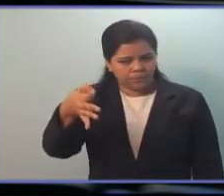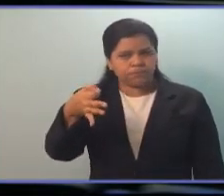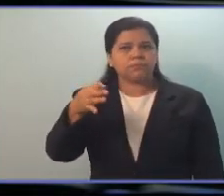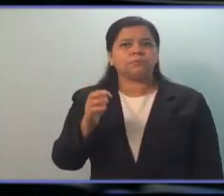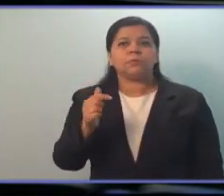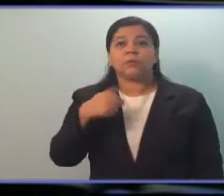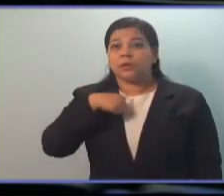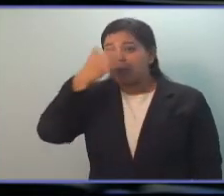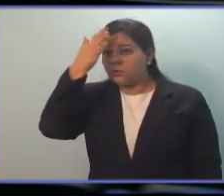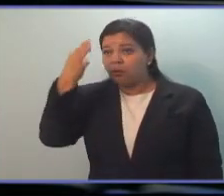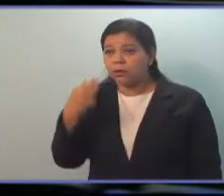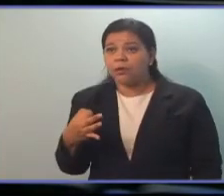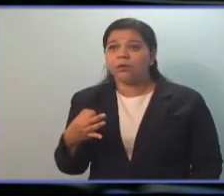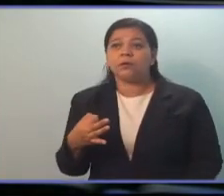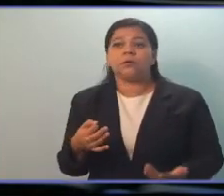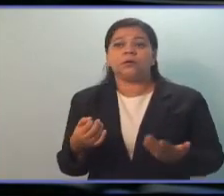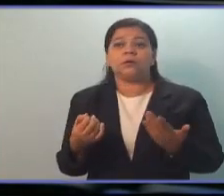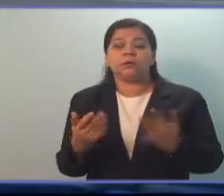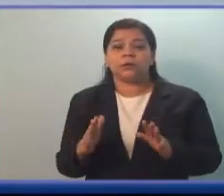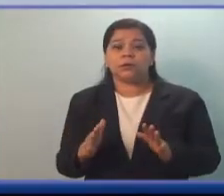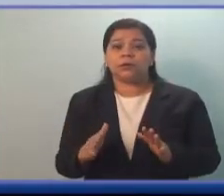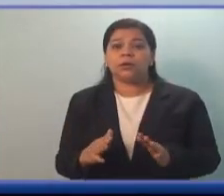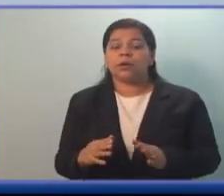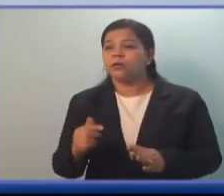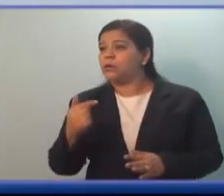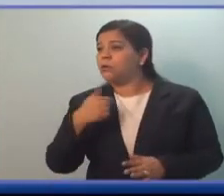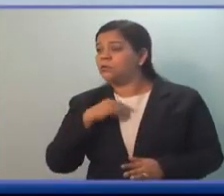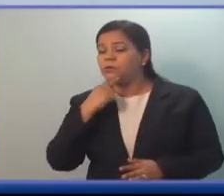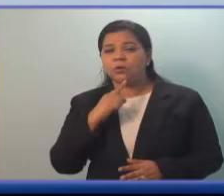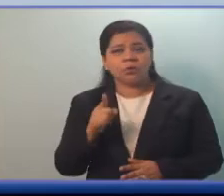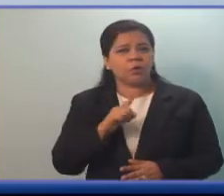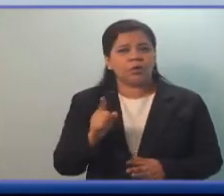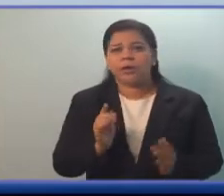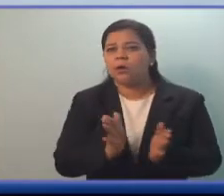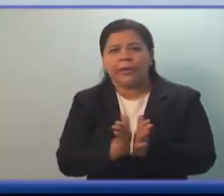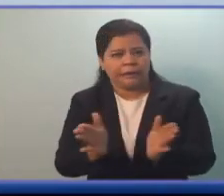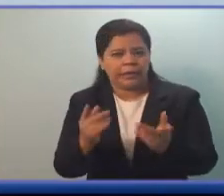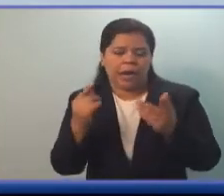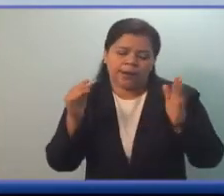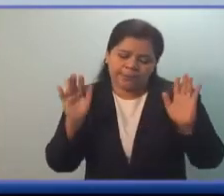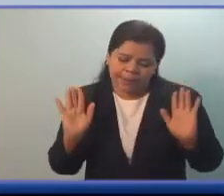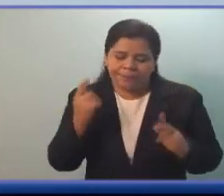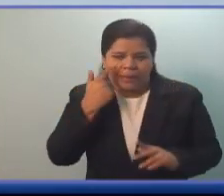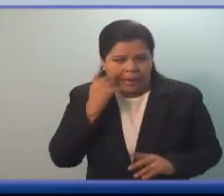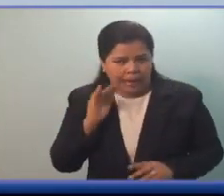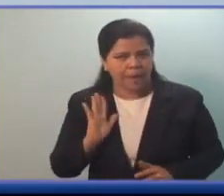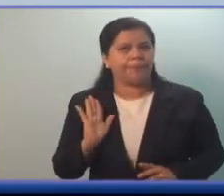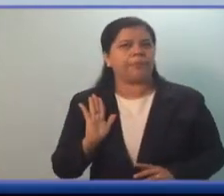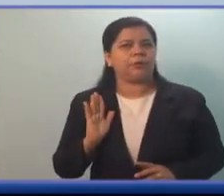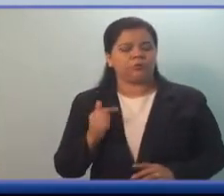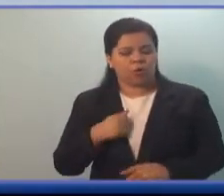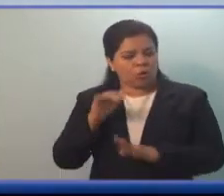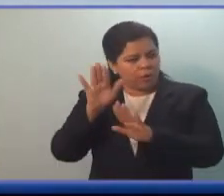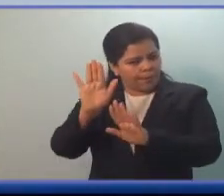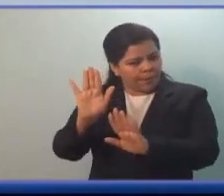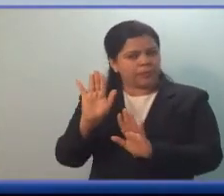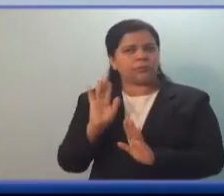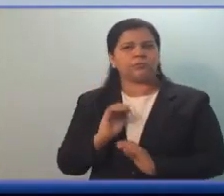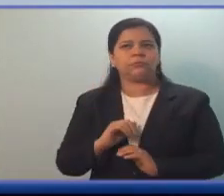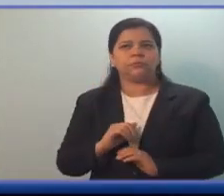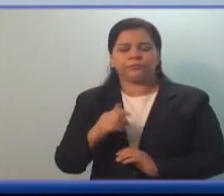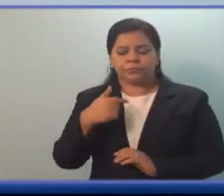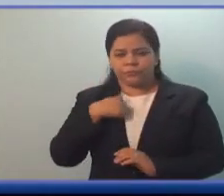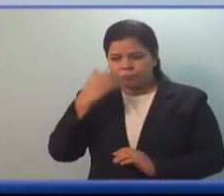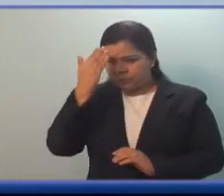me parece que no debe de pasar, no es la generalidad, pero por ejemplo, y lo digo con mucho respeto aquí, que también es una